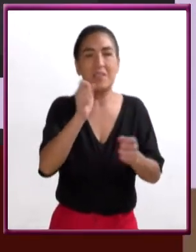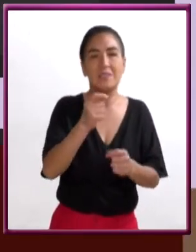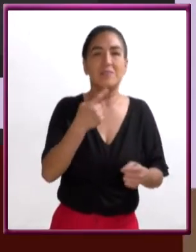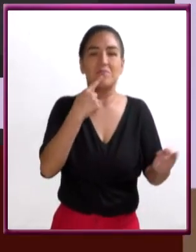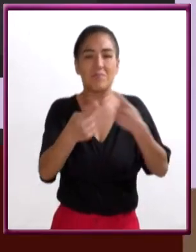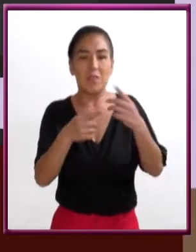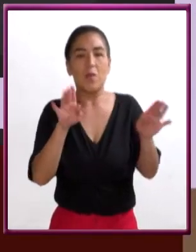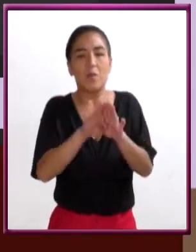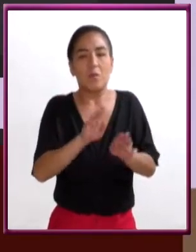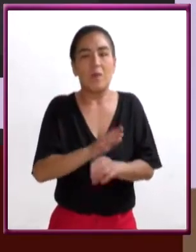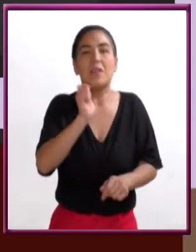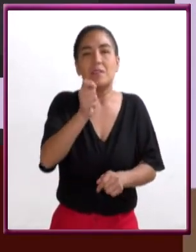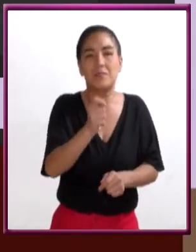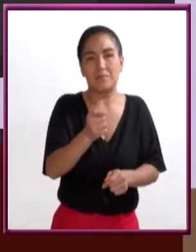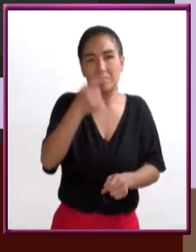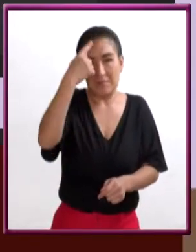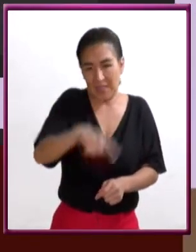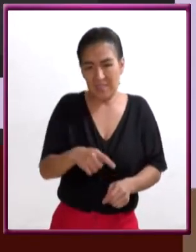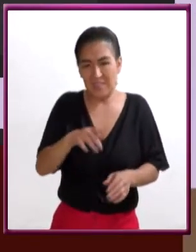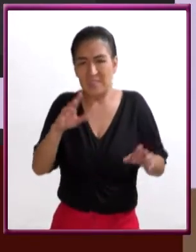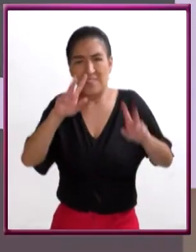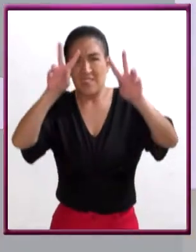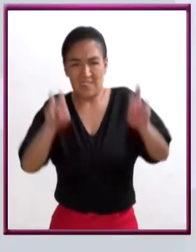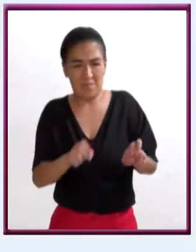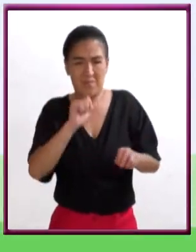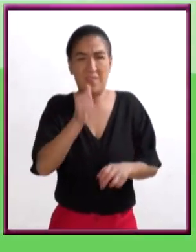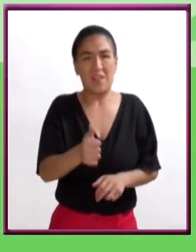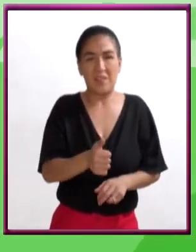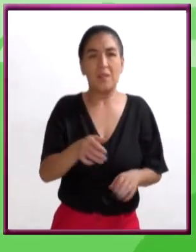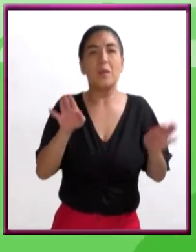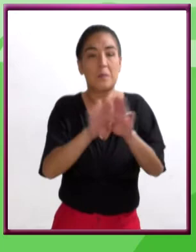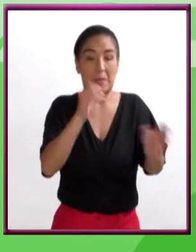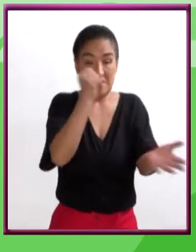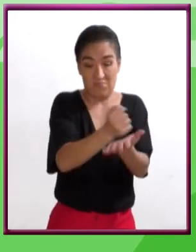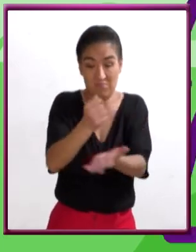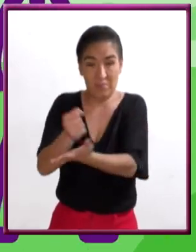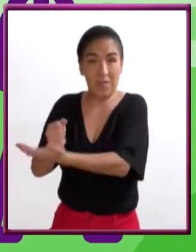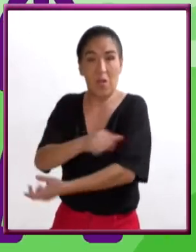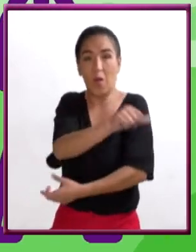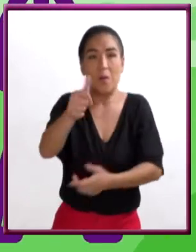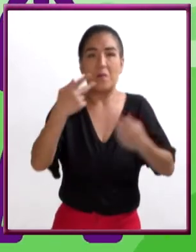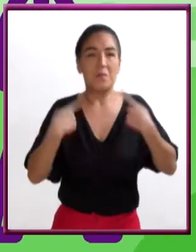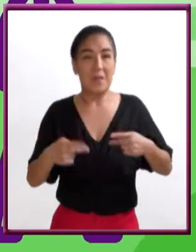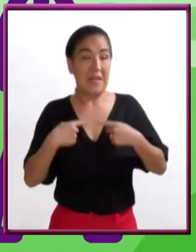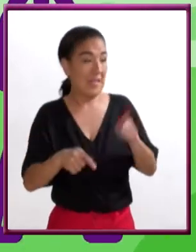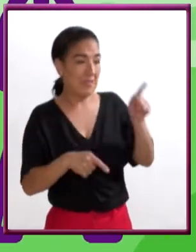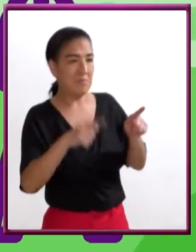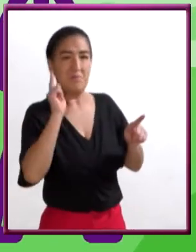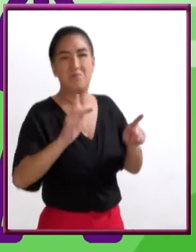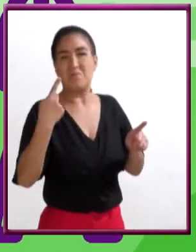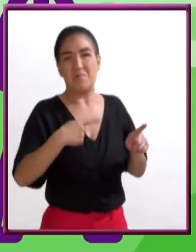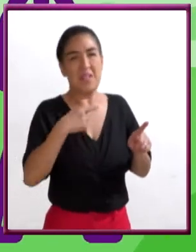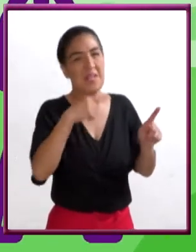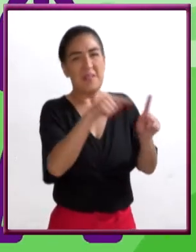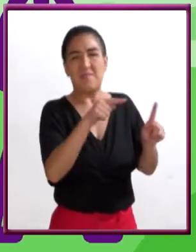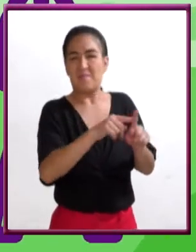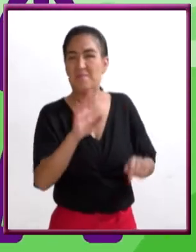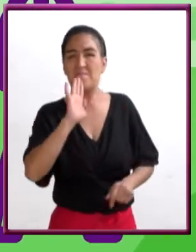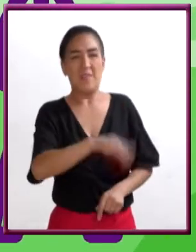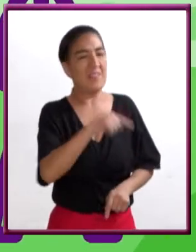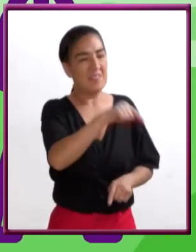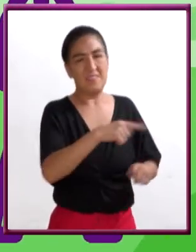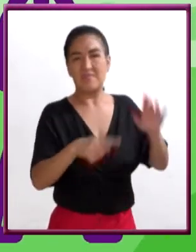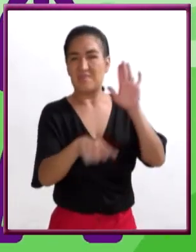discutir sobre asuntos que no deberían ser objeto de debate. Hace creer y convence a otros de que en realidad la víctima es una